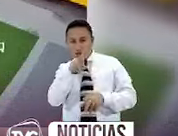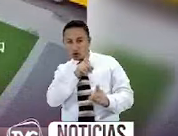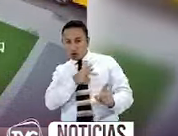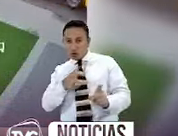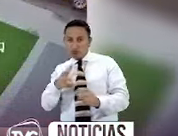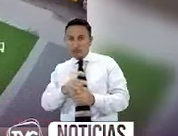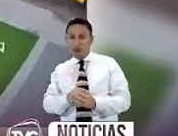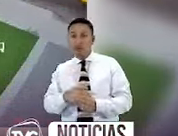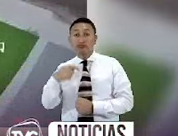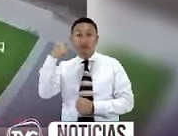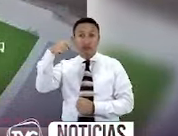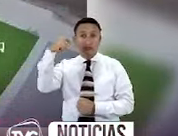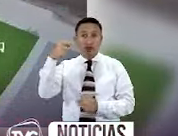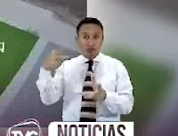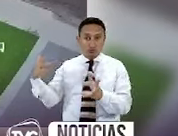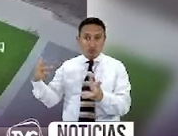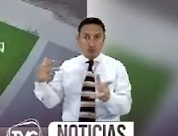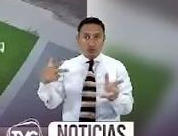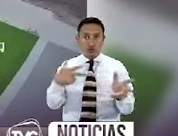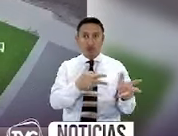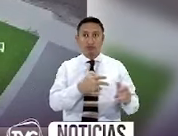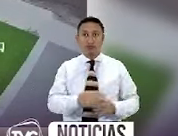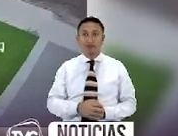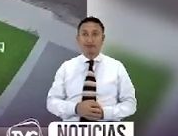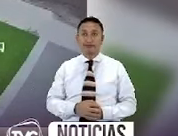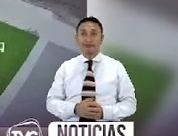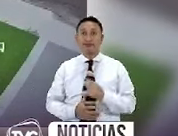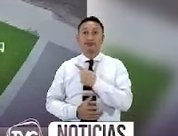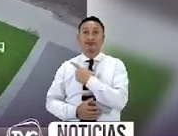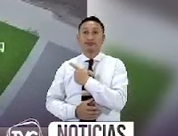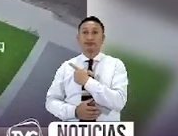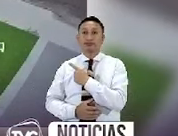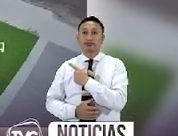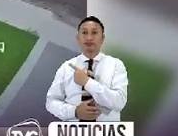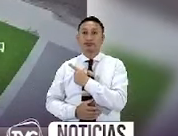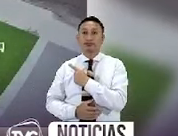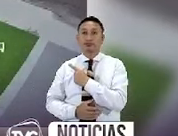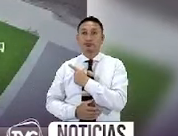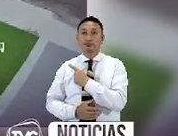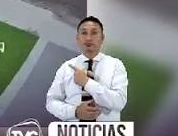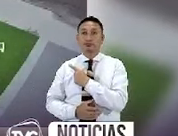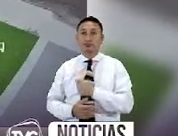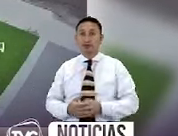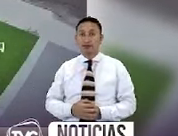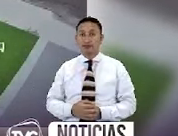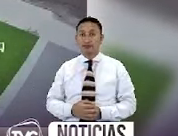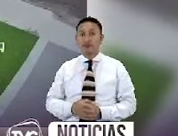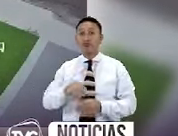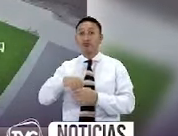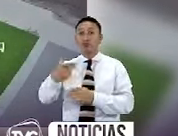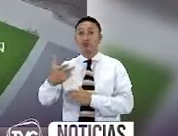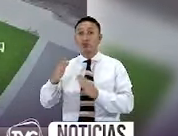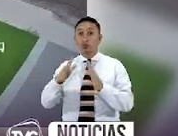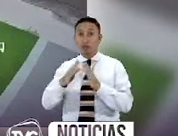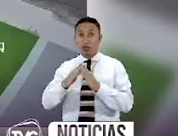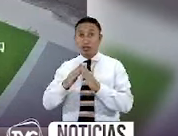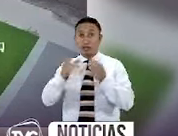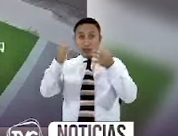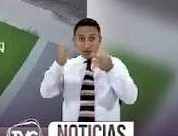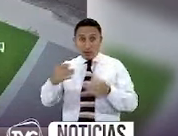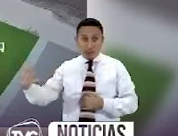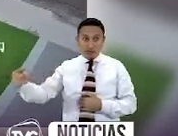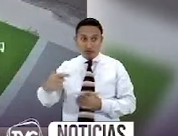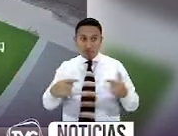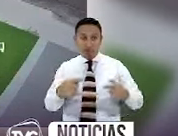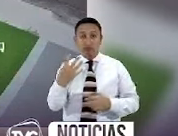su trayecto. Va por una calle hasta que se detiene afuera de su casa. Es el momento en el que actúan los Amponex, 4 en